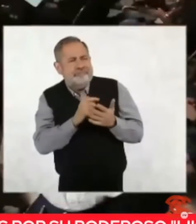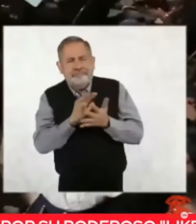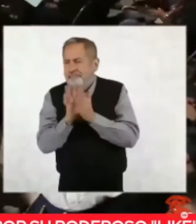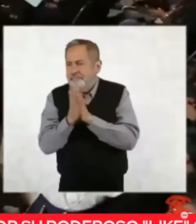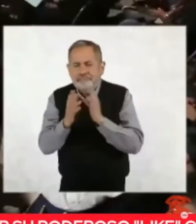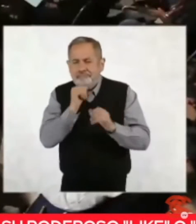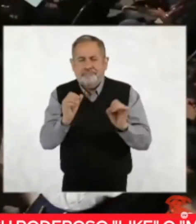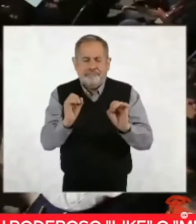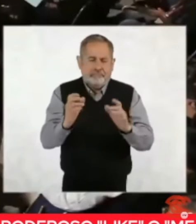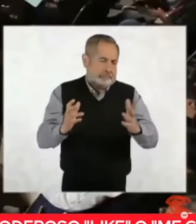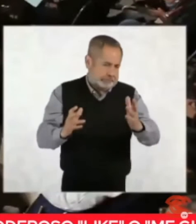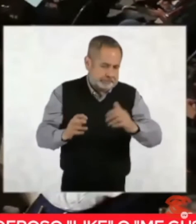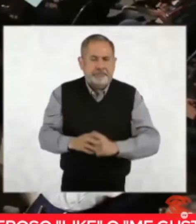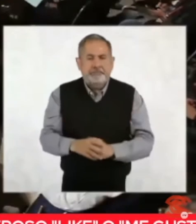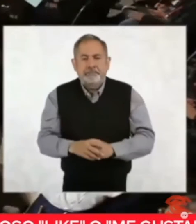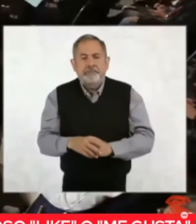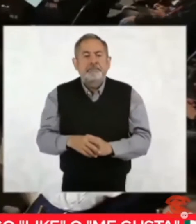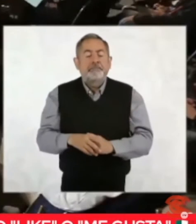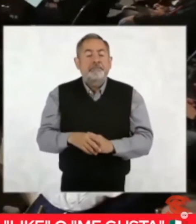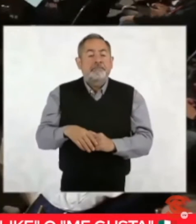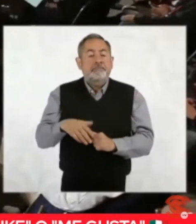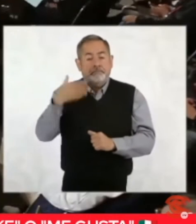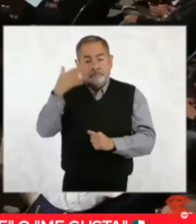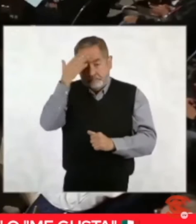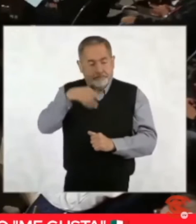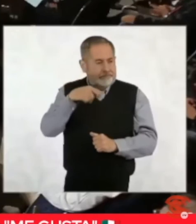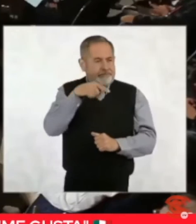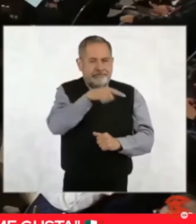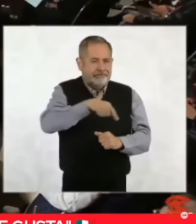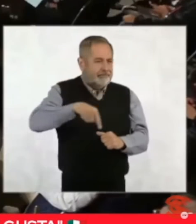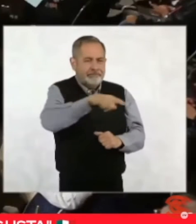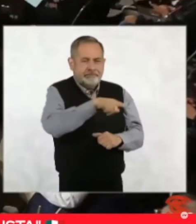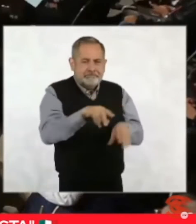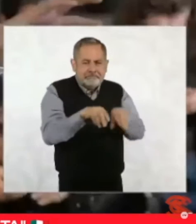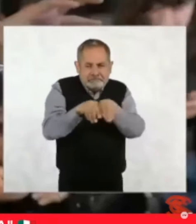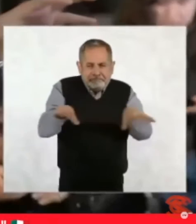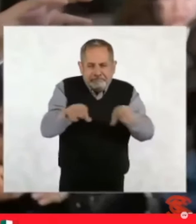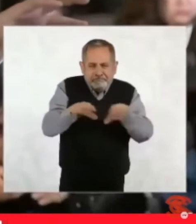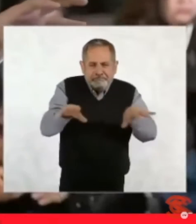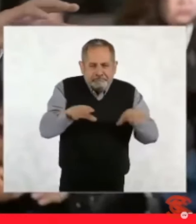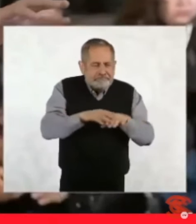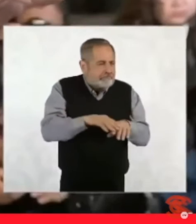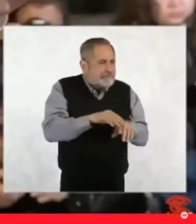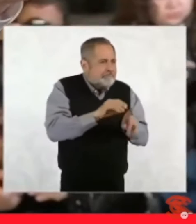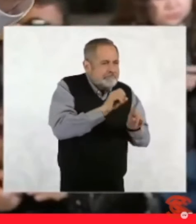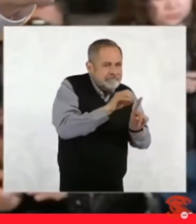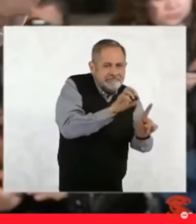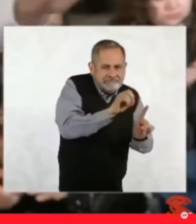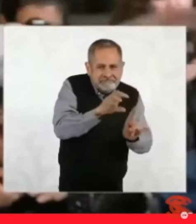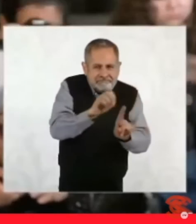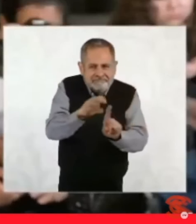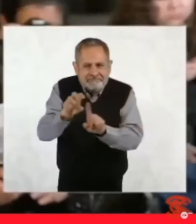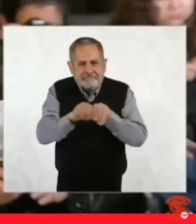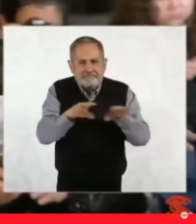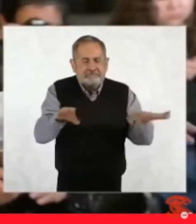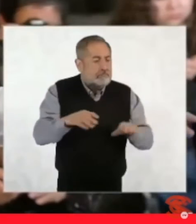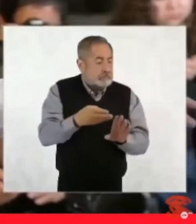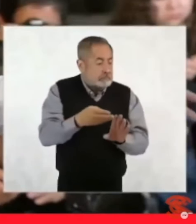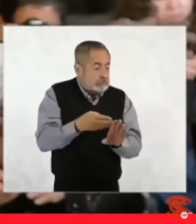Se sabe en el imaginario colectivo de esta influencia que tienen con muchas personalidades que no hablaban antes